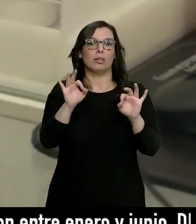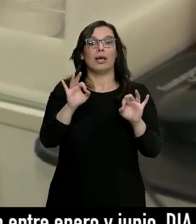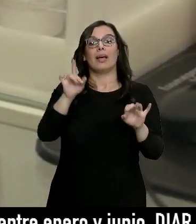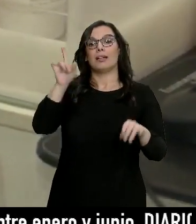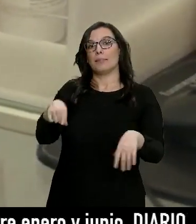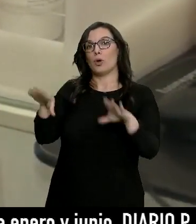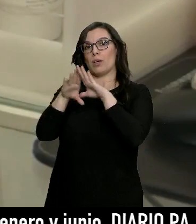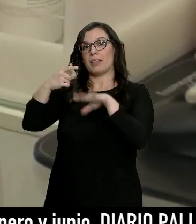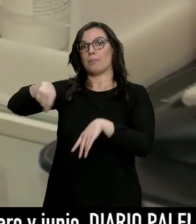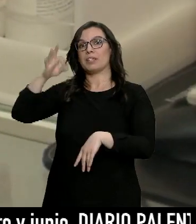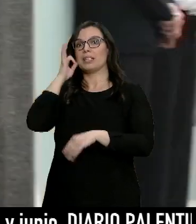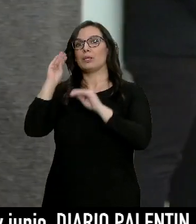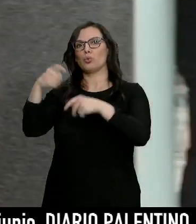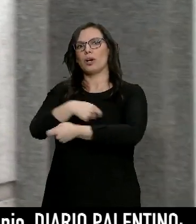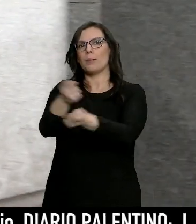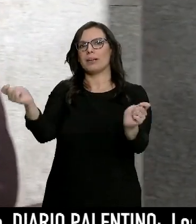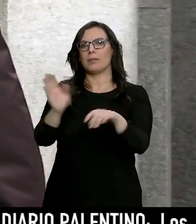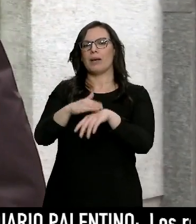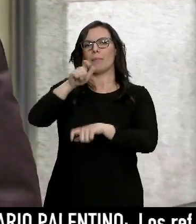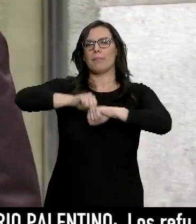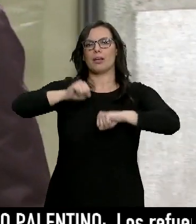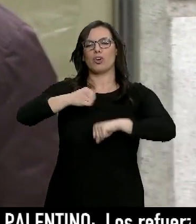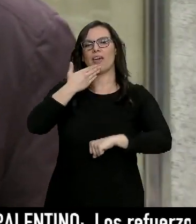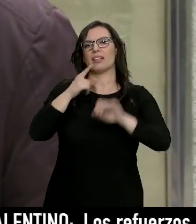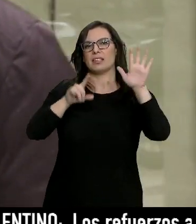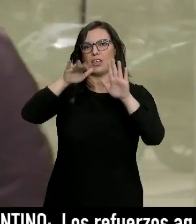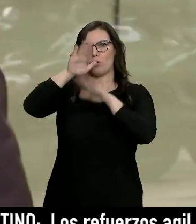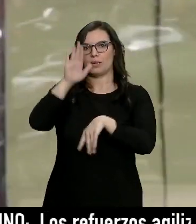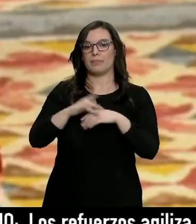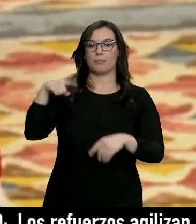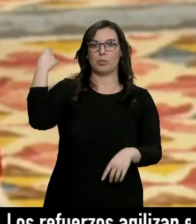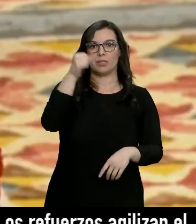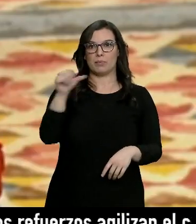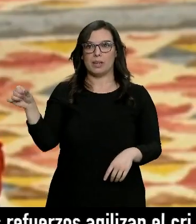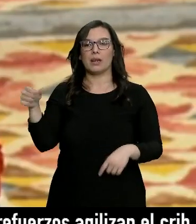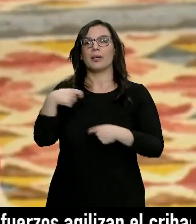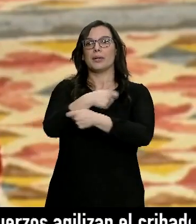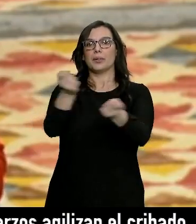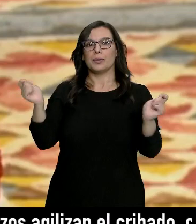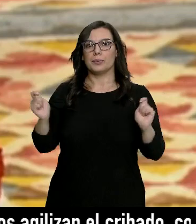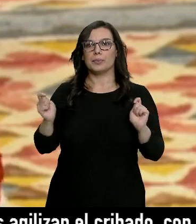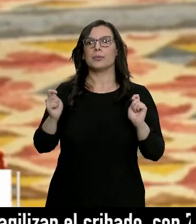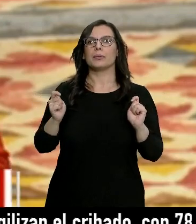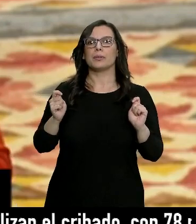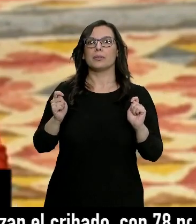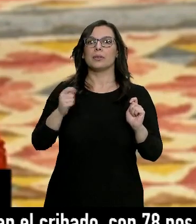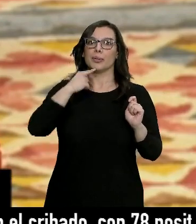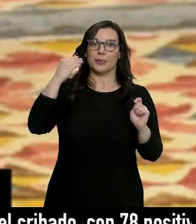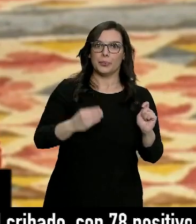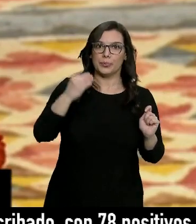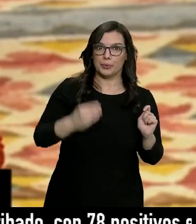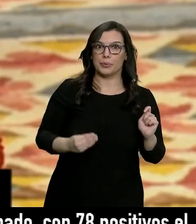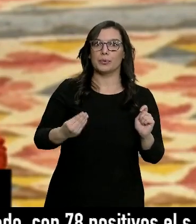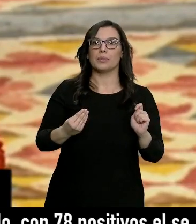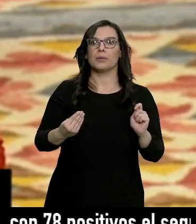repartirá entre los mayores de 65 años. A finales de la siguiente semana, otras 2 mascarillas de las FFP2, porque sí, son buenas, son demasiado